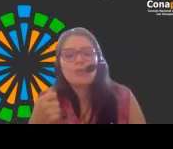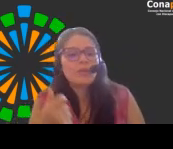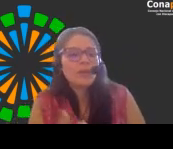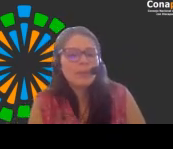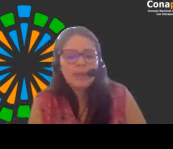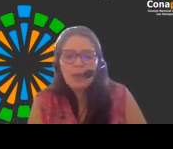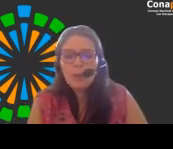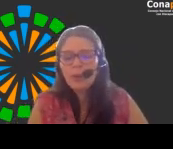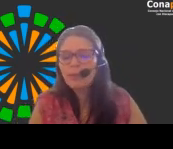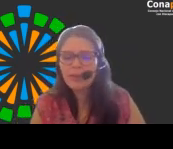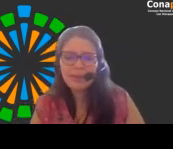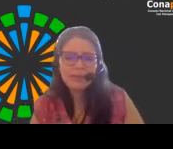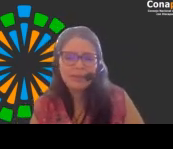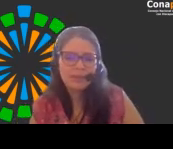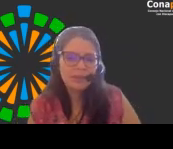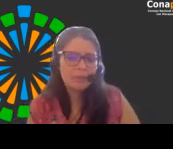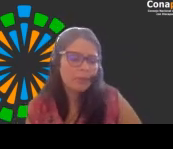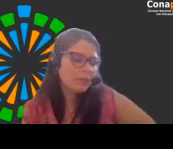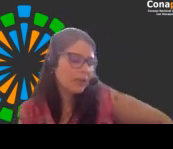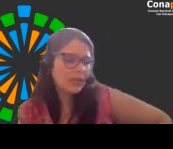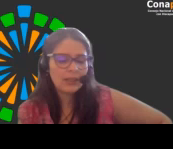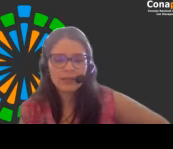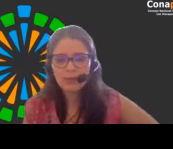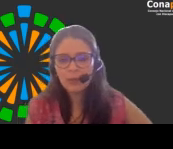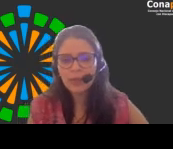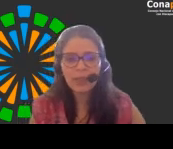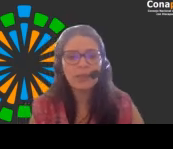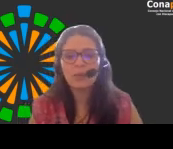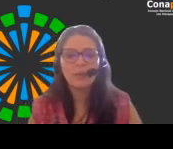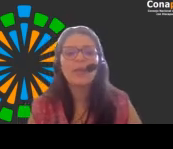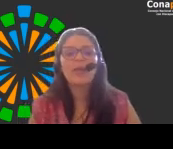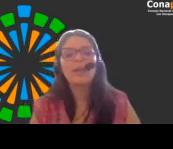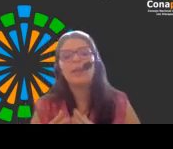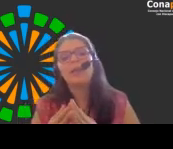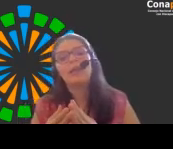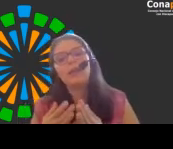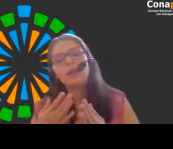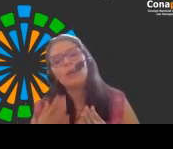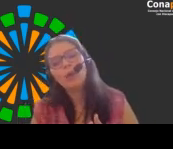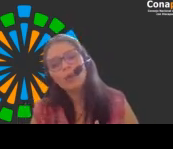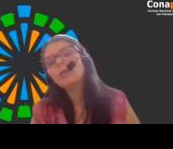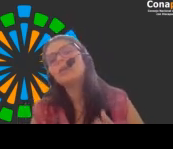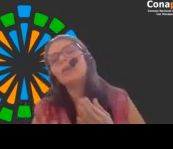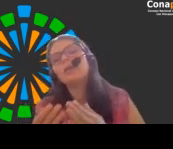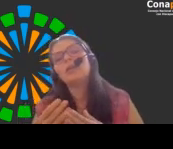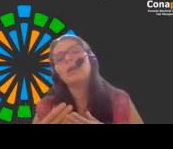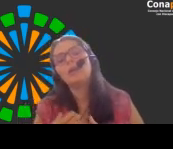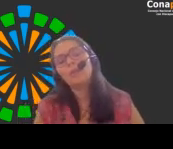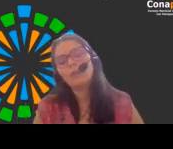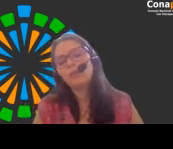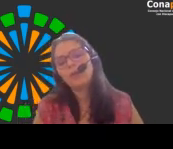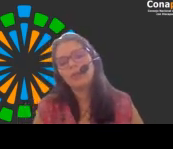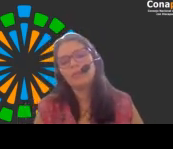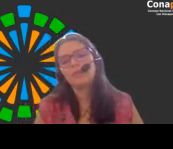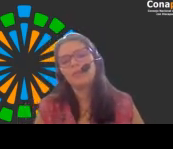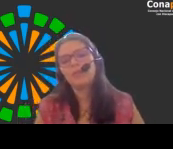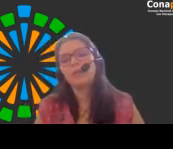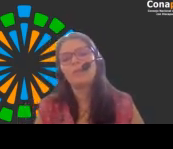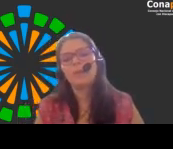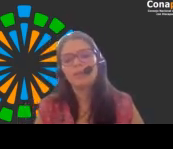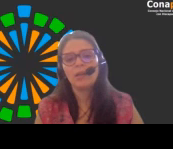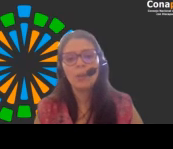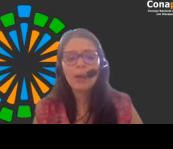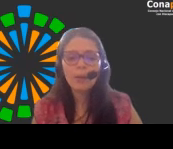alguna otra parte del cuerpo que la haga sentir incómodo que ni la cintura que no el el codo y el hombro es